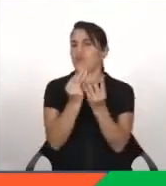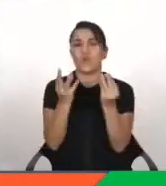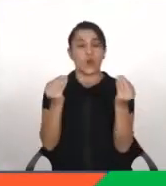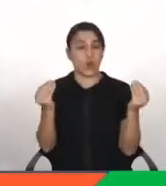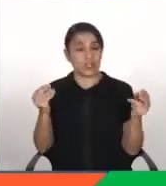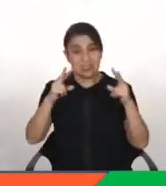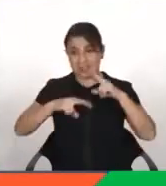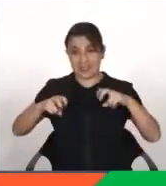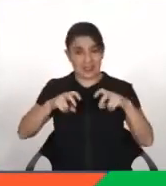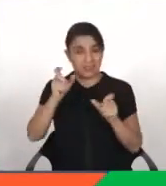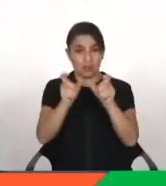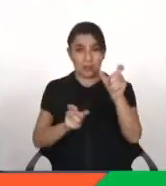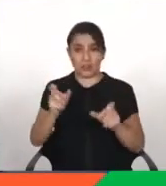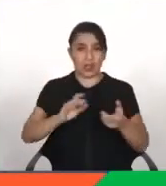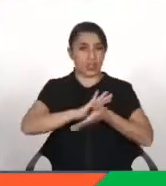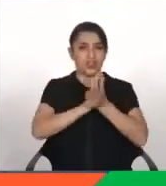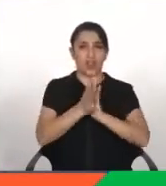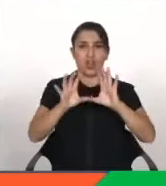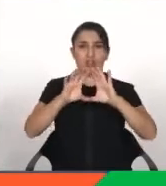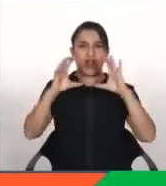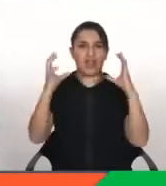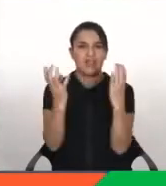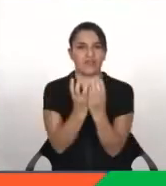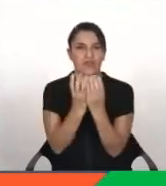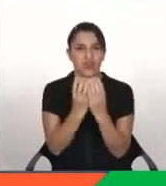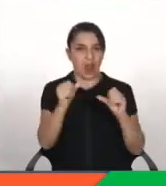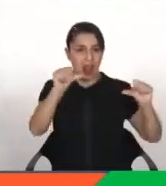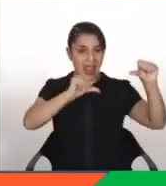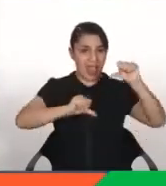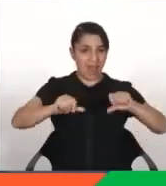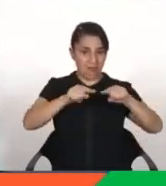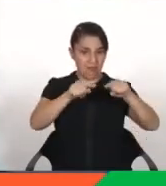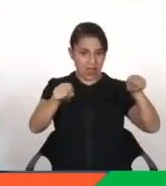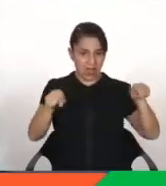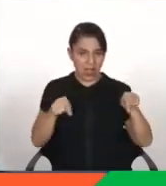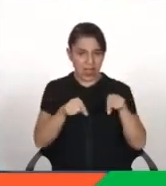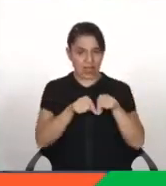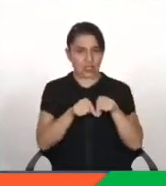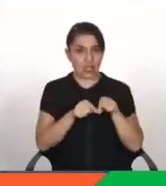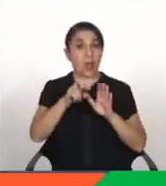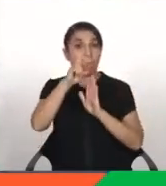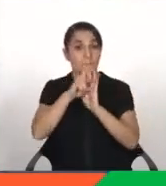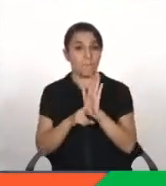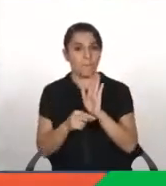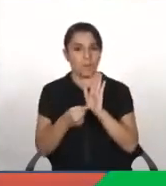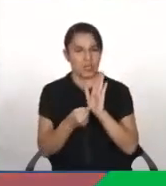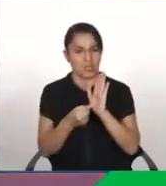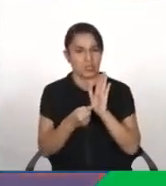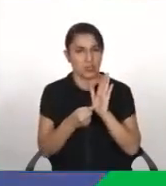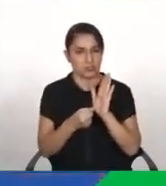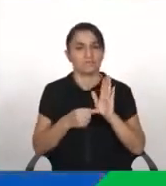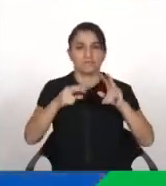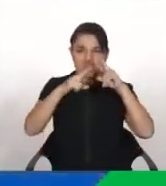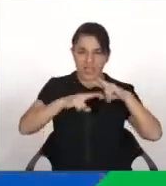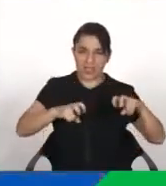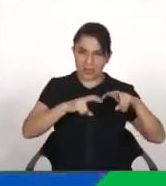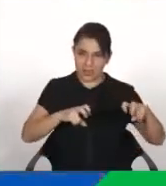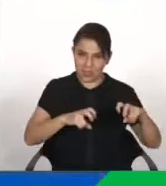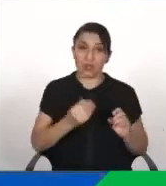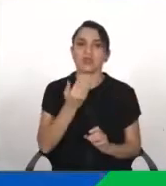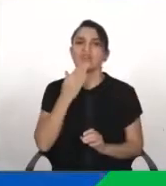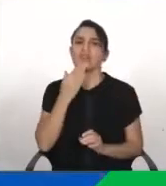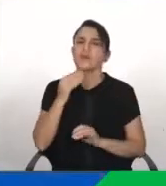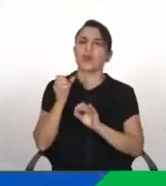más que nunca en todo el mundo, es la investigación en un laboratorio, por ejemplo, llevando pues eso, proyectos de investigación, pero también hay otras salidas como,